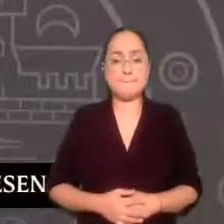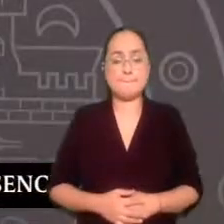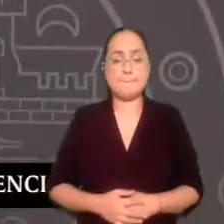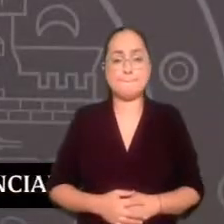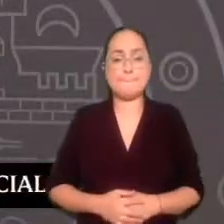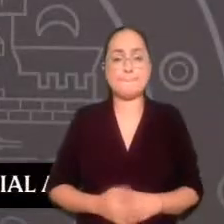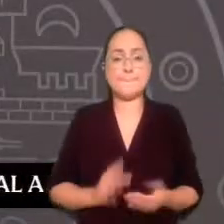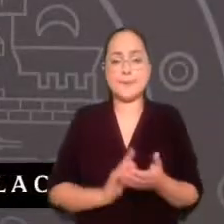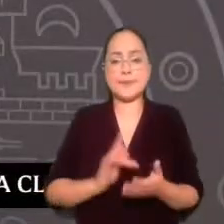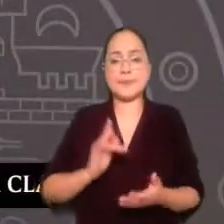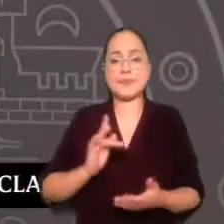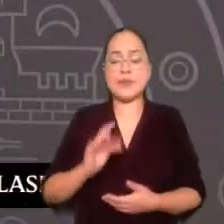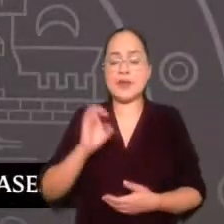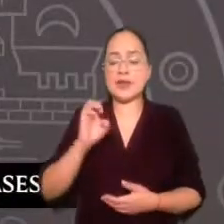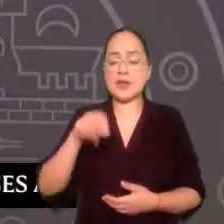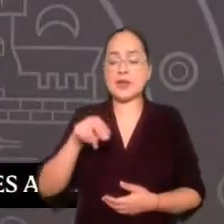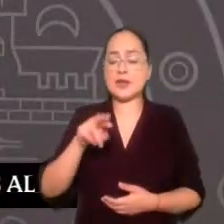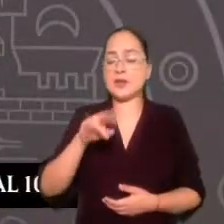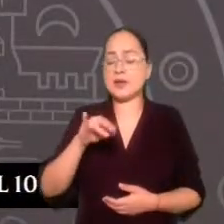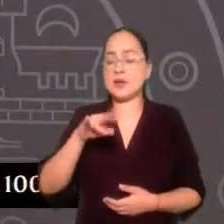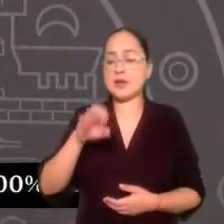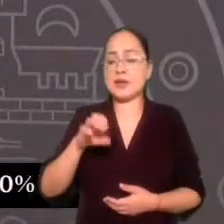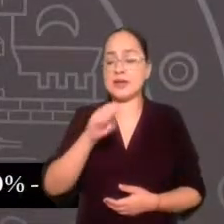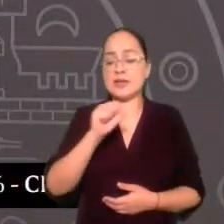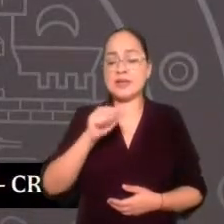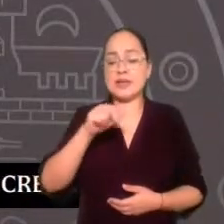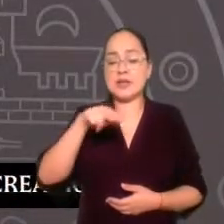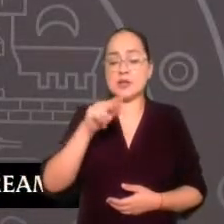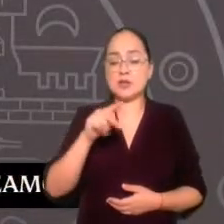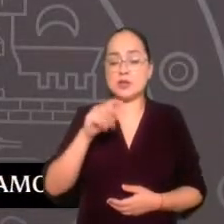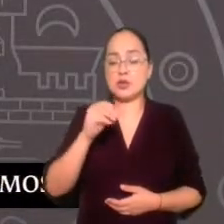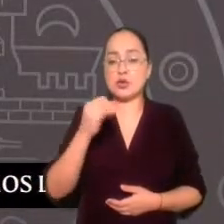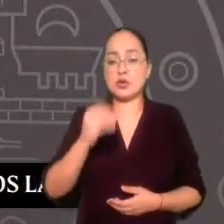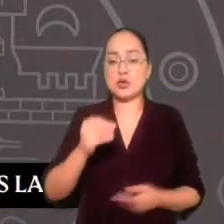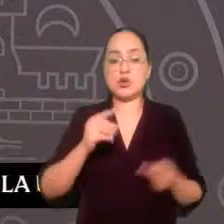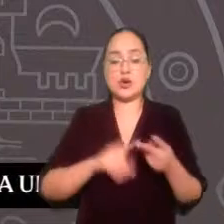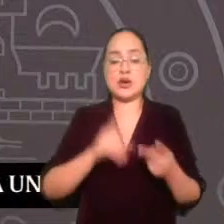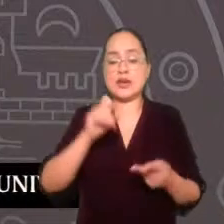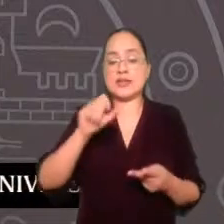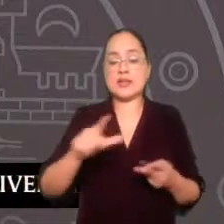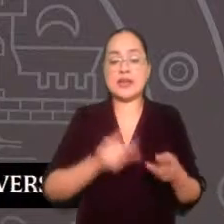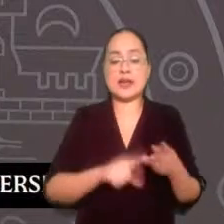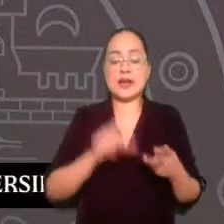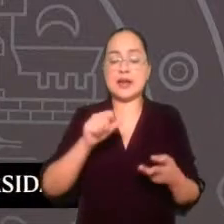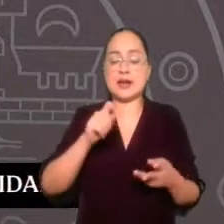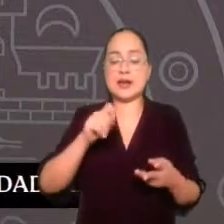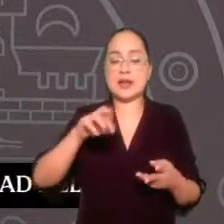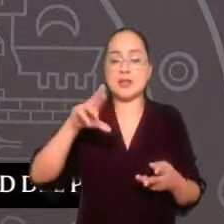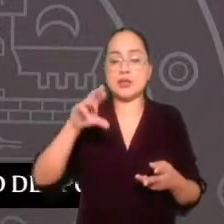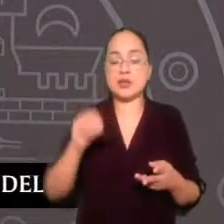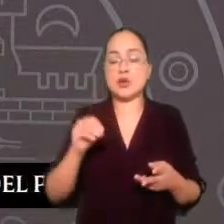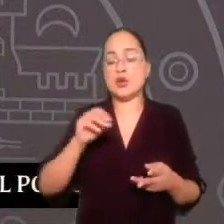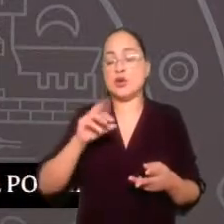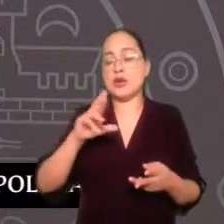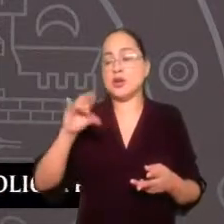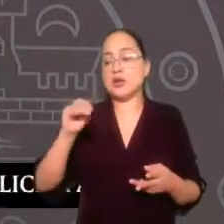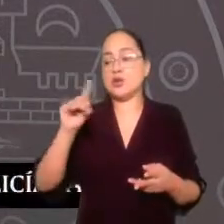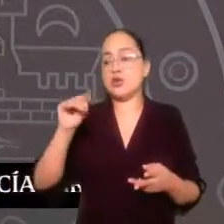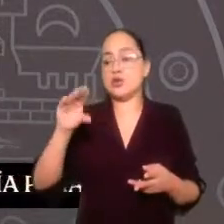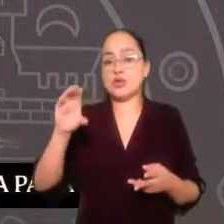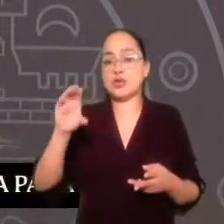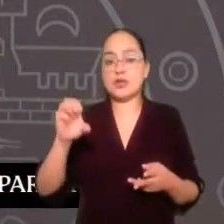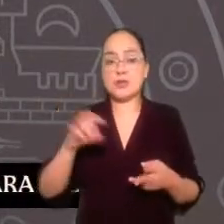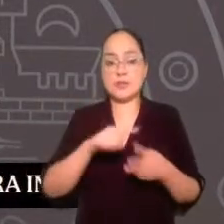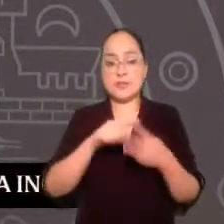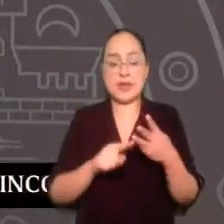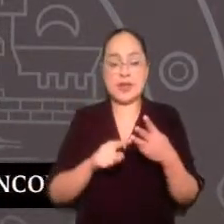Gracias, Enrique Santoyo, de Primera Plana, Cristel Bejarano, ADN Informativo, y Alejandro Mujardín, de Río 12. Bendito sea Dios, vamos a acabar con